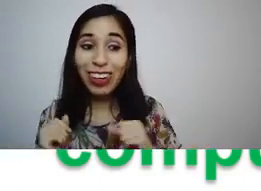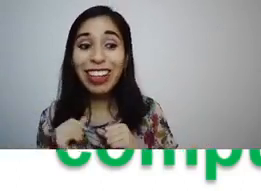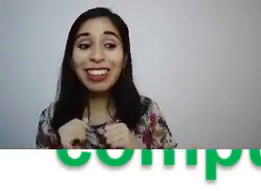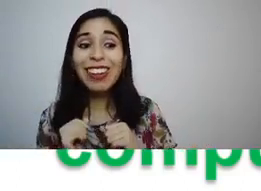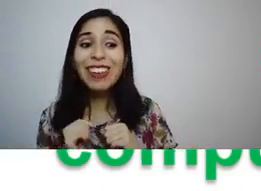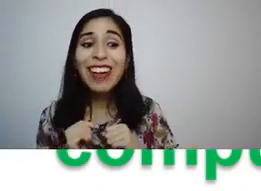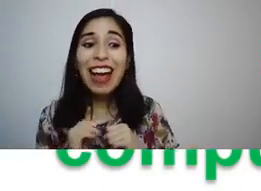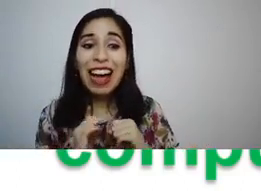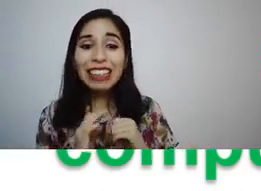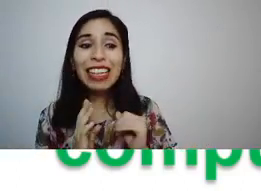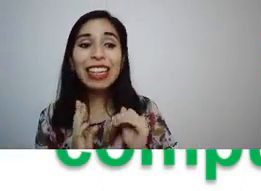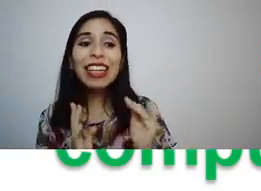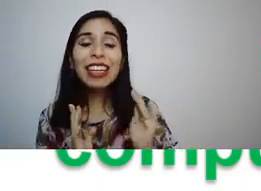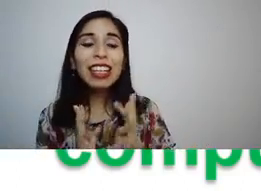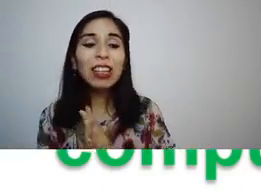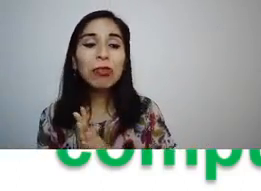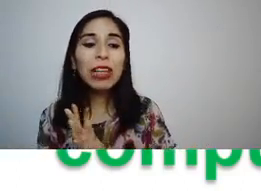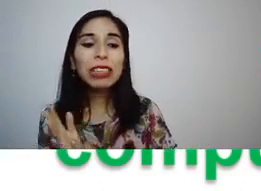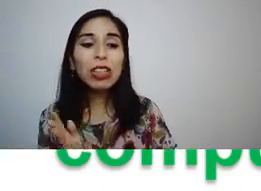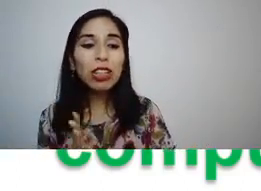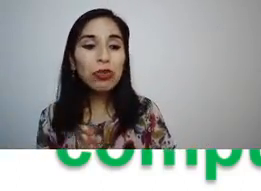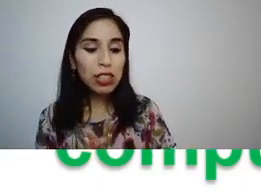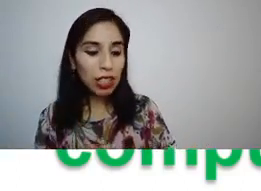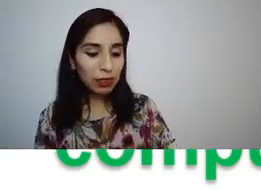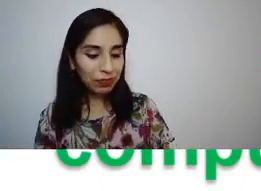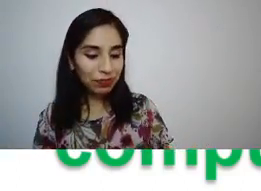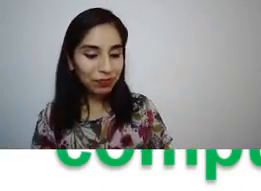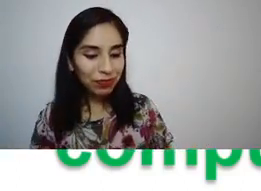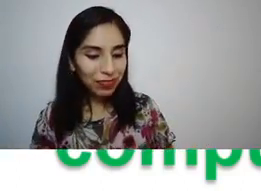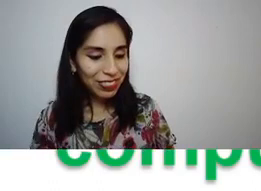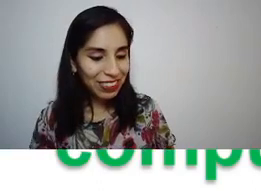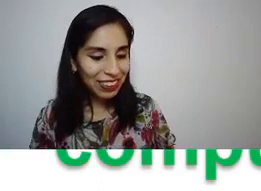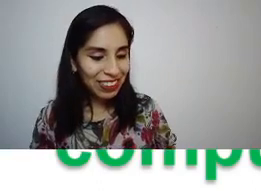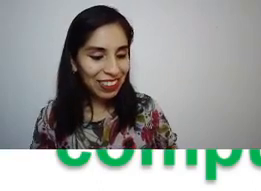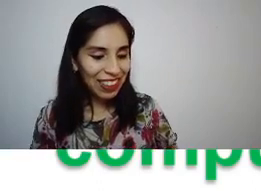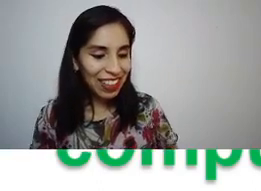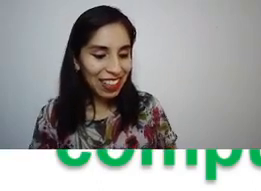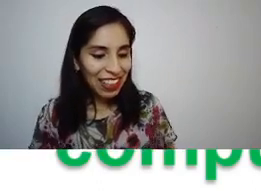correcto hasta aquí fácil o difícil